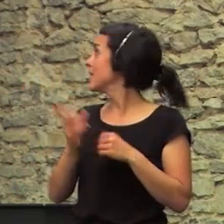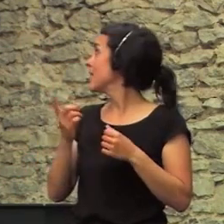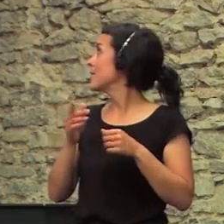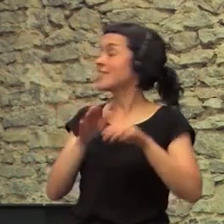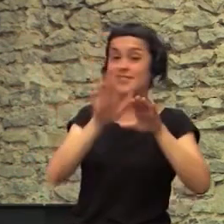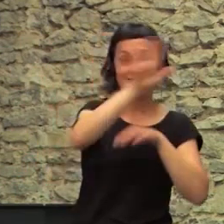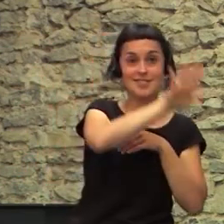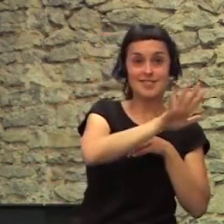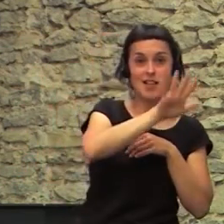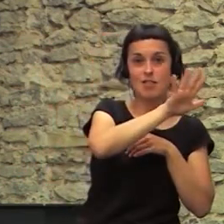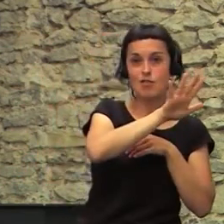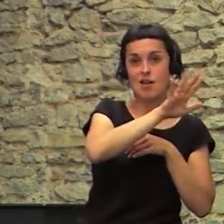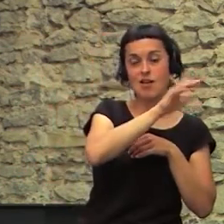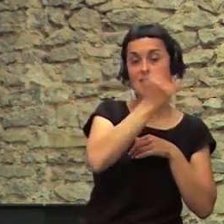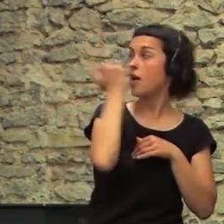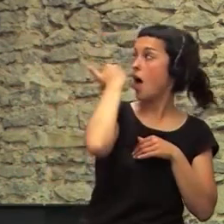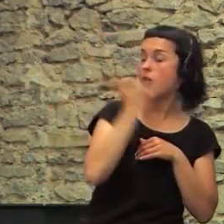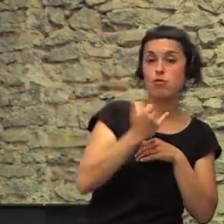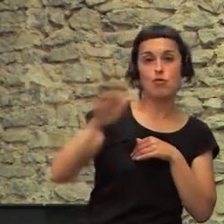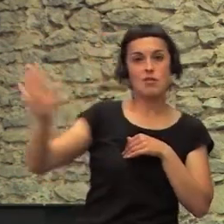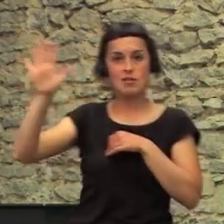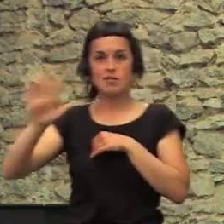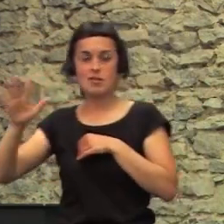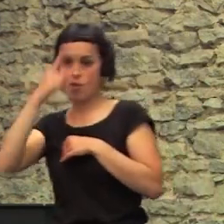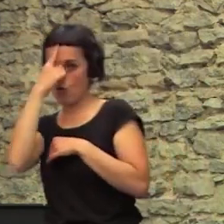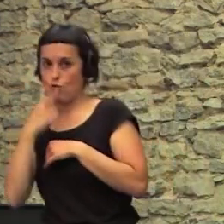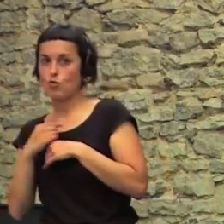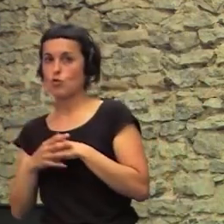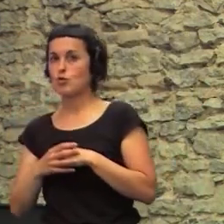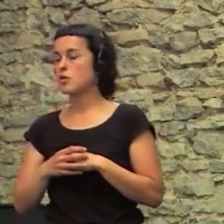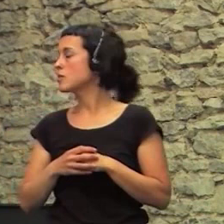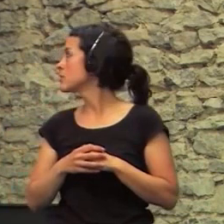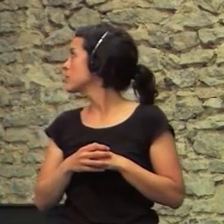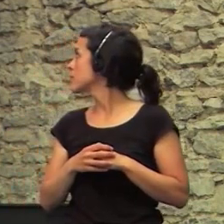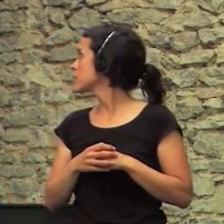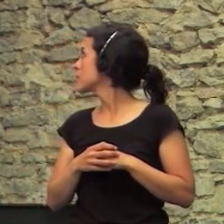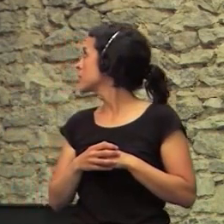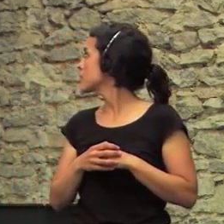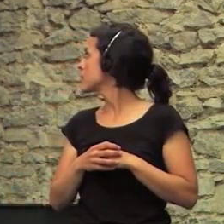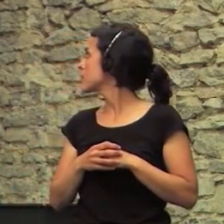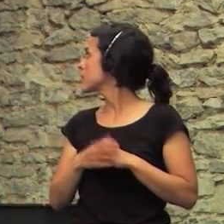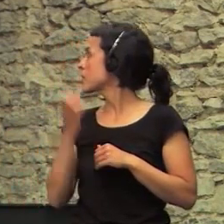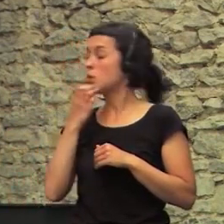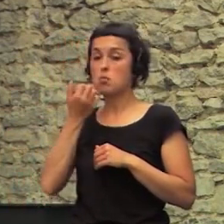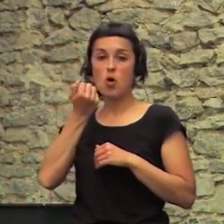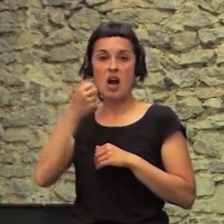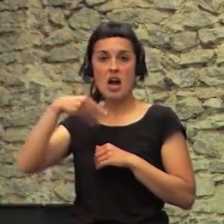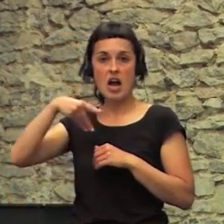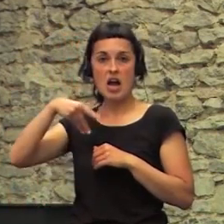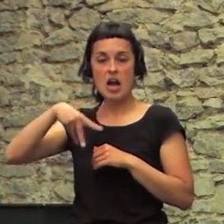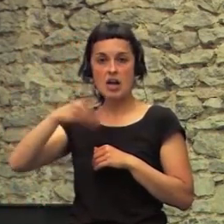en el otro lo azul. En este caso, por ejemplo, en el síndrome de insensibilidad a los andrógenos, serían